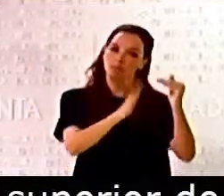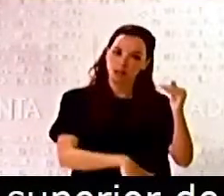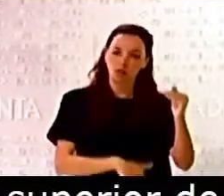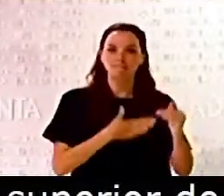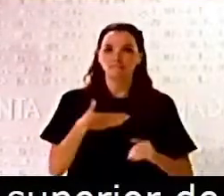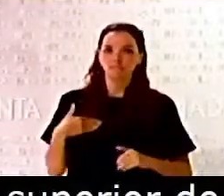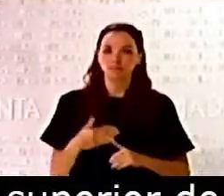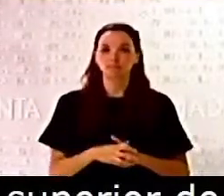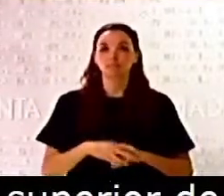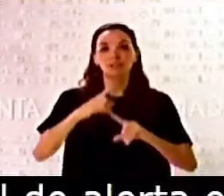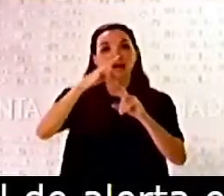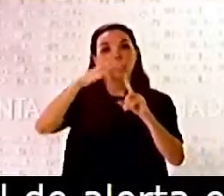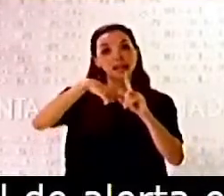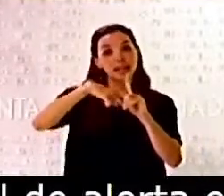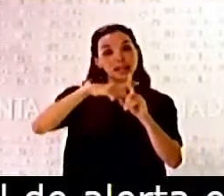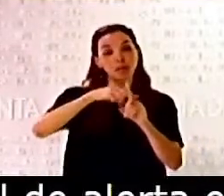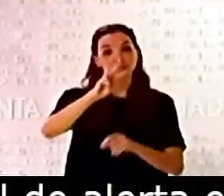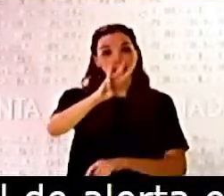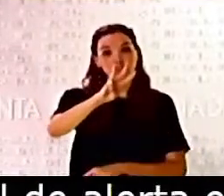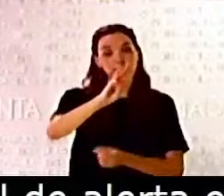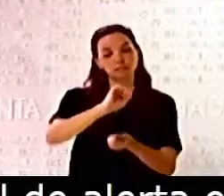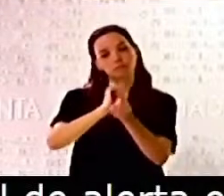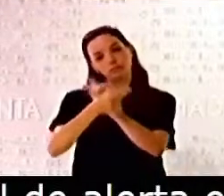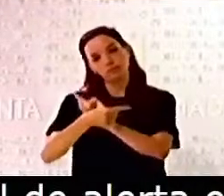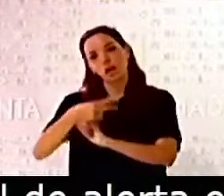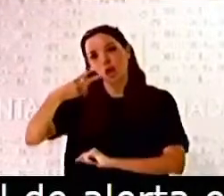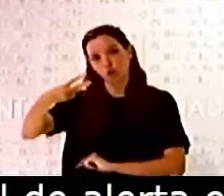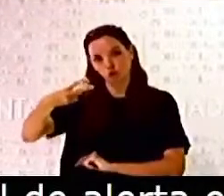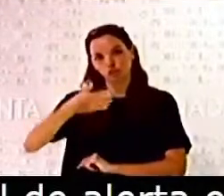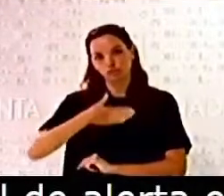del nivel 3 al nivel 2.